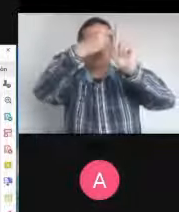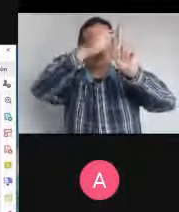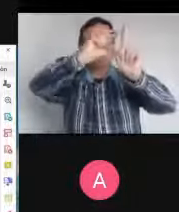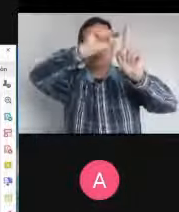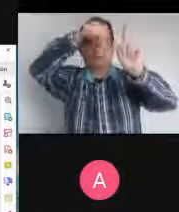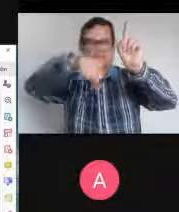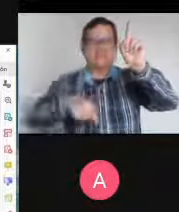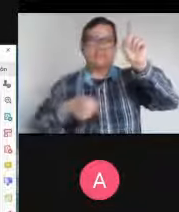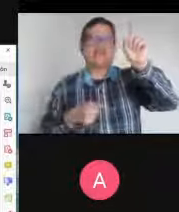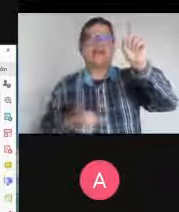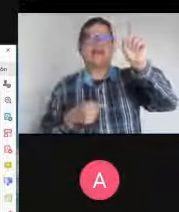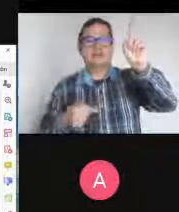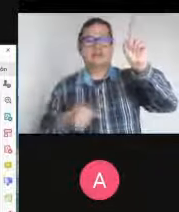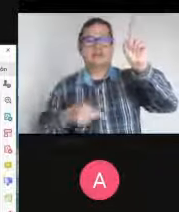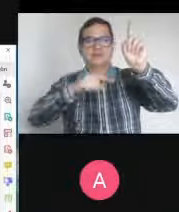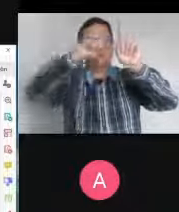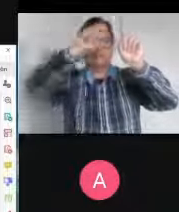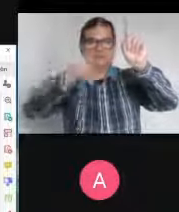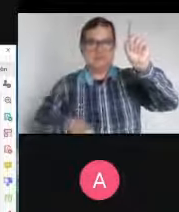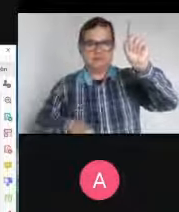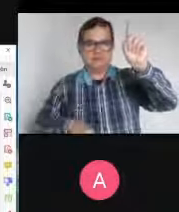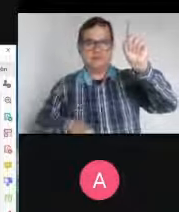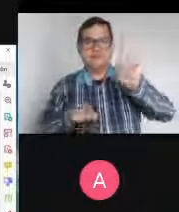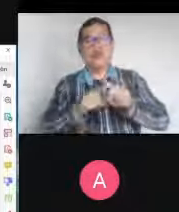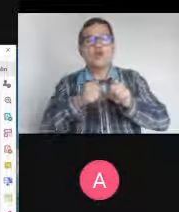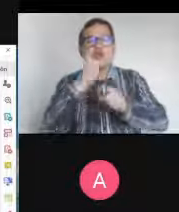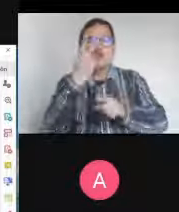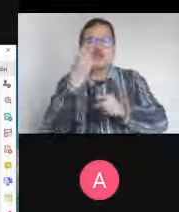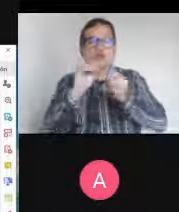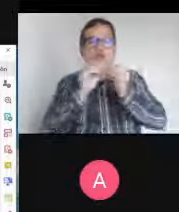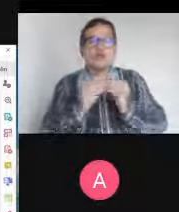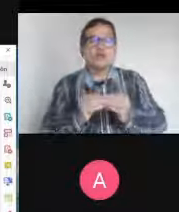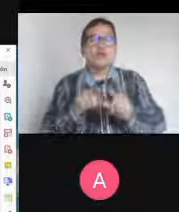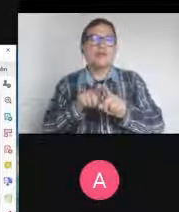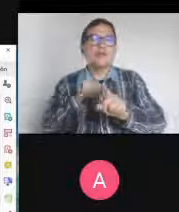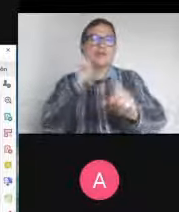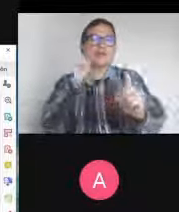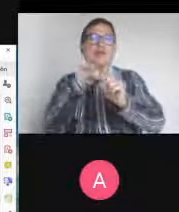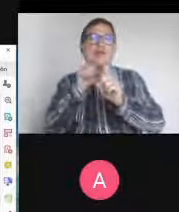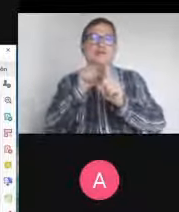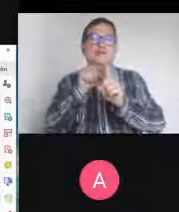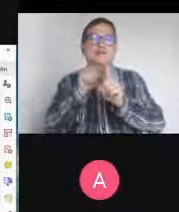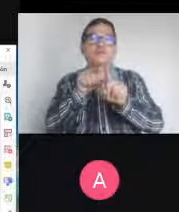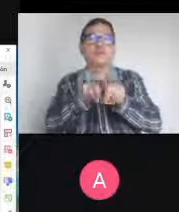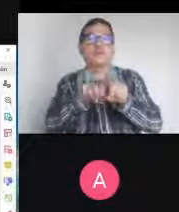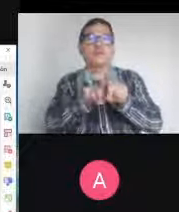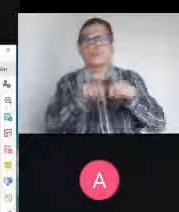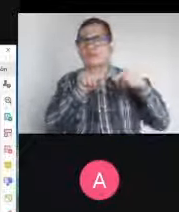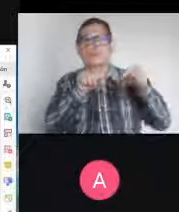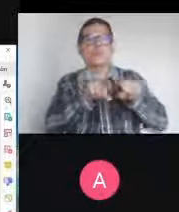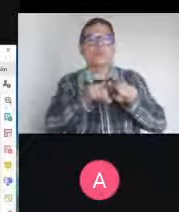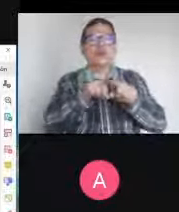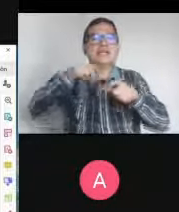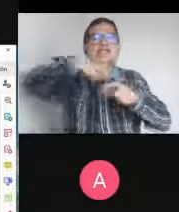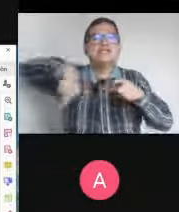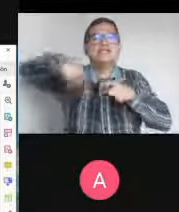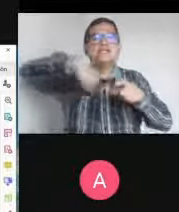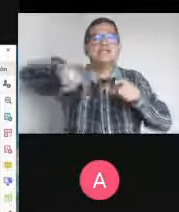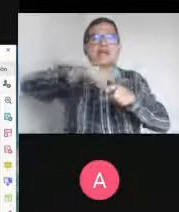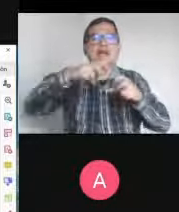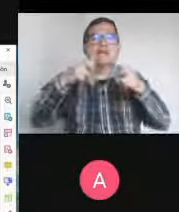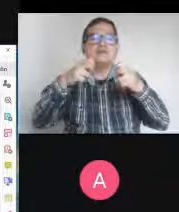Y tenemos dos formas de configurarlo. Cuando lo configuramos en directo, él se comporta como si fuera un circuito cerrado.